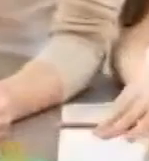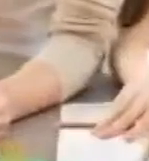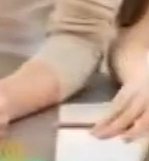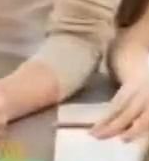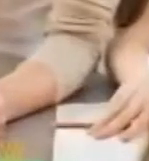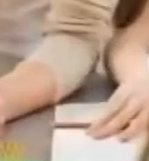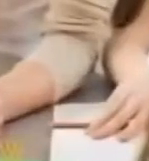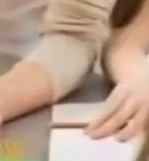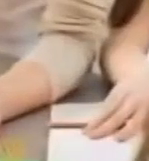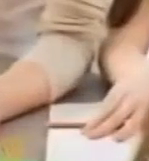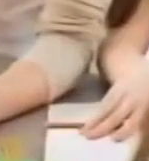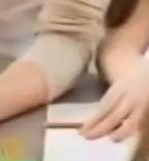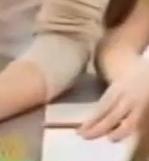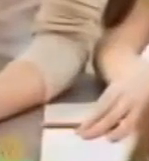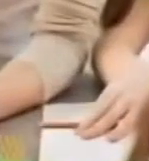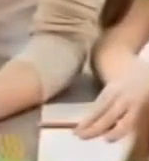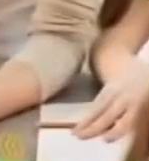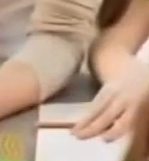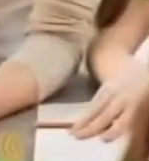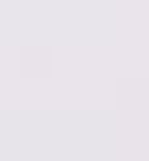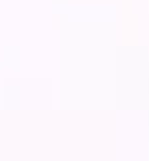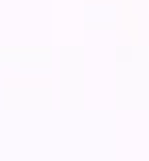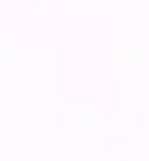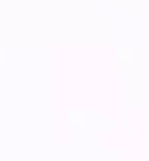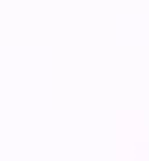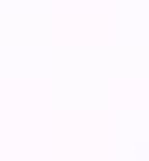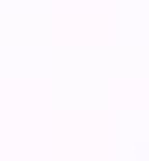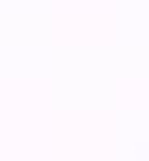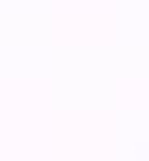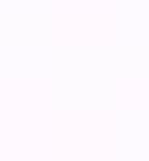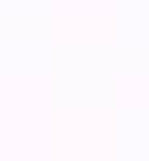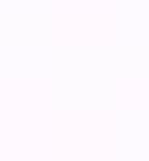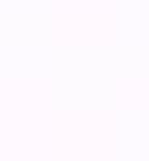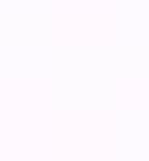A continuación, programa especial.